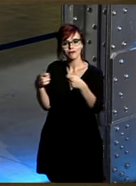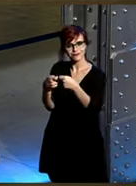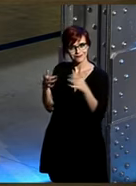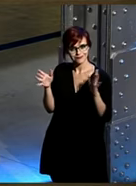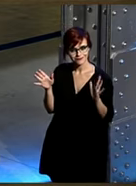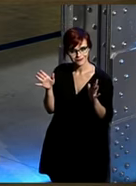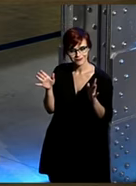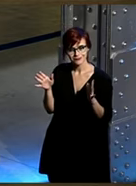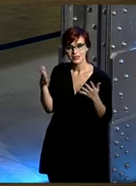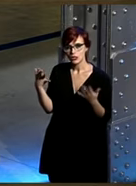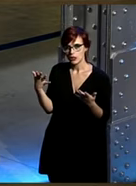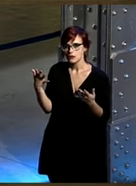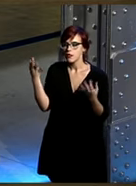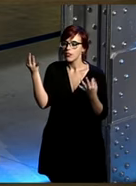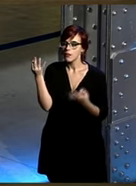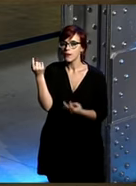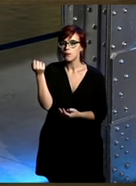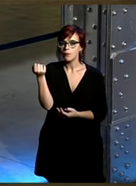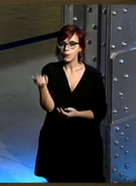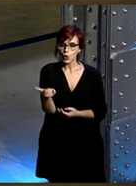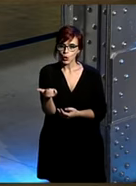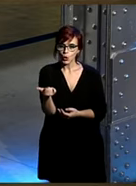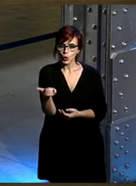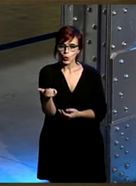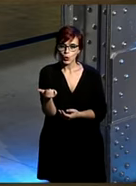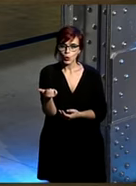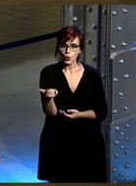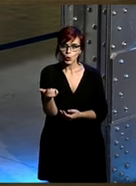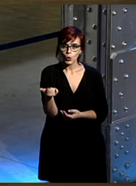Entonces, seamos un poco